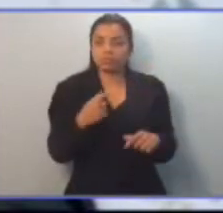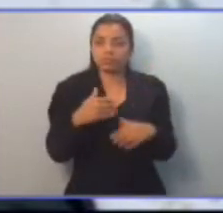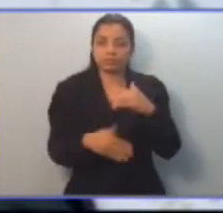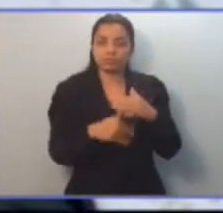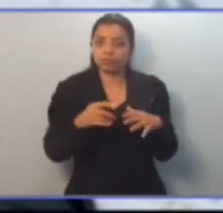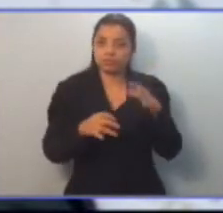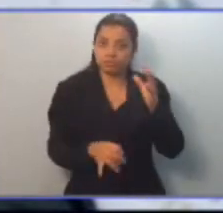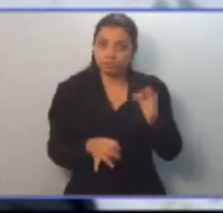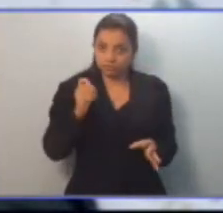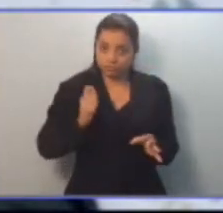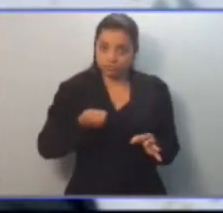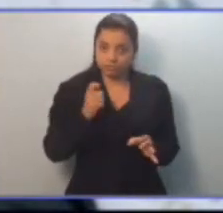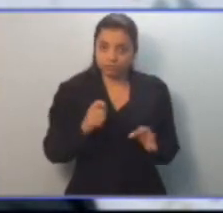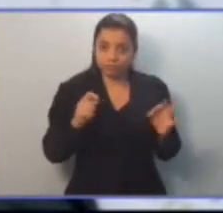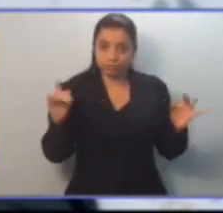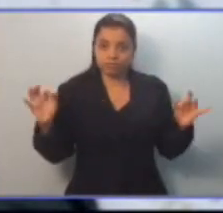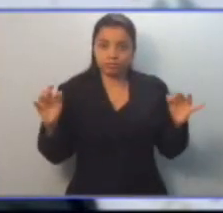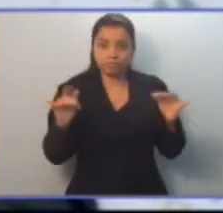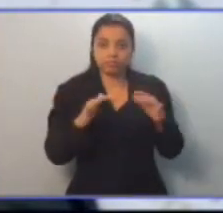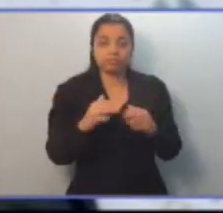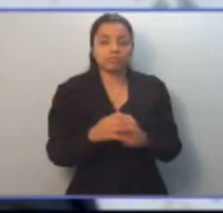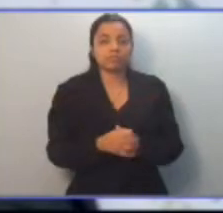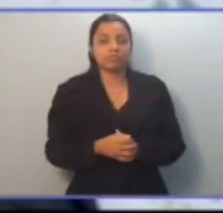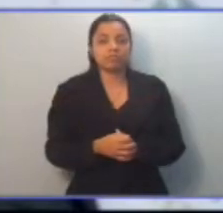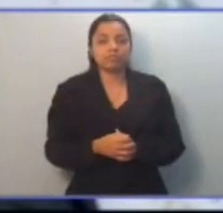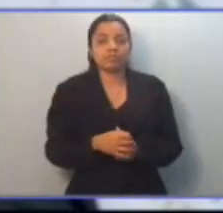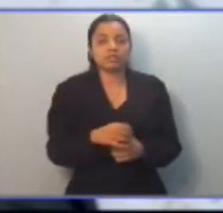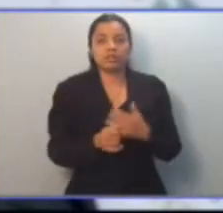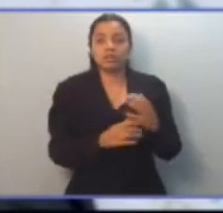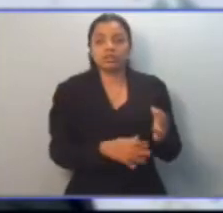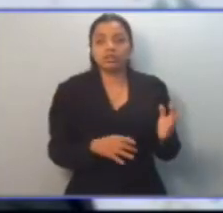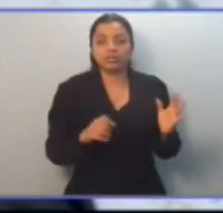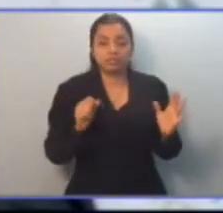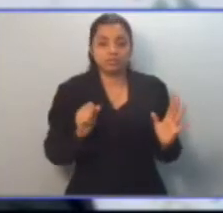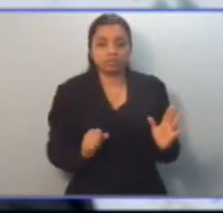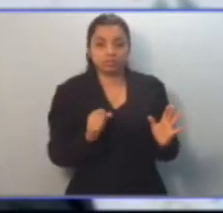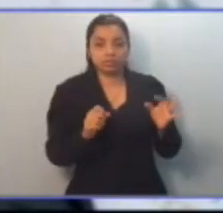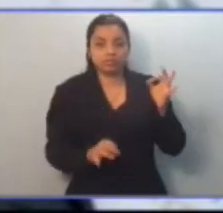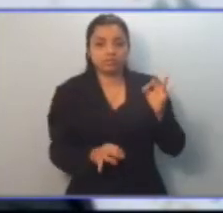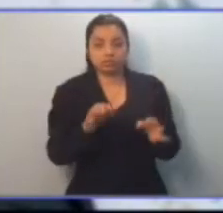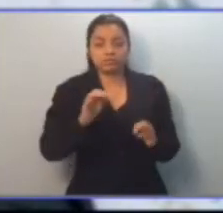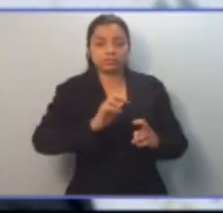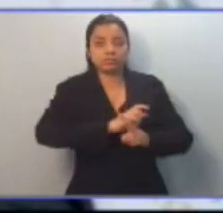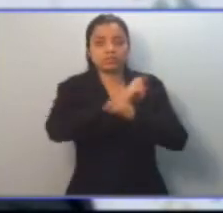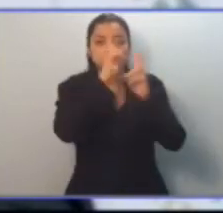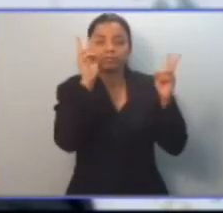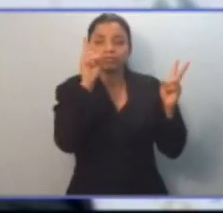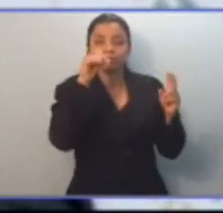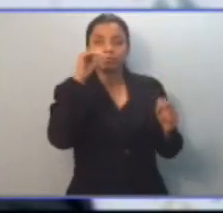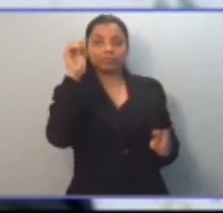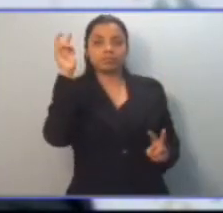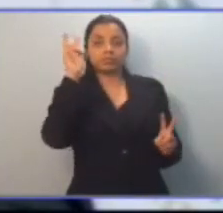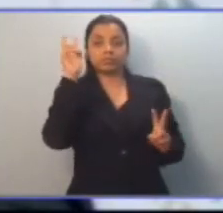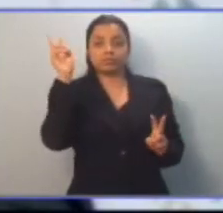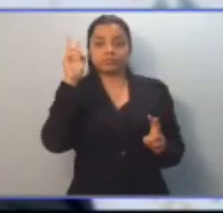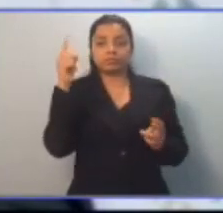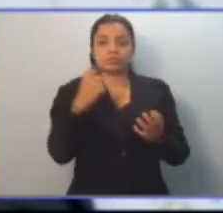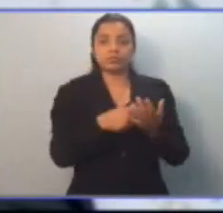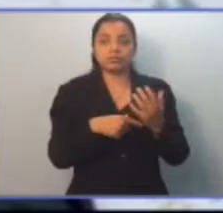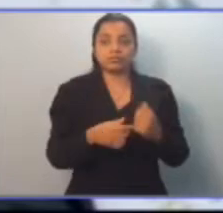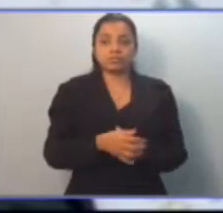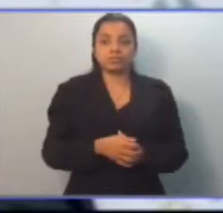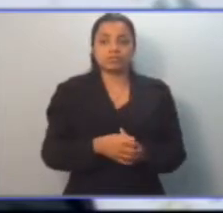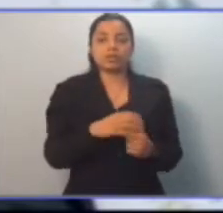juez dentro de las audiencias. Después de eso soy ascendido al juzgado 12º de paz de San Salvador, en donde estuve